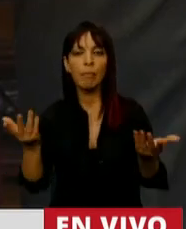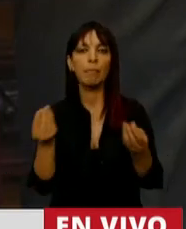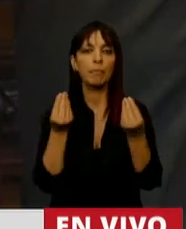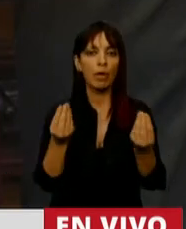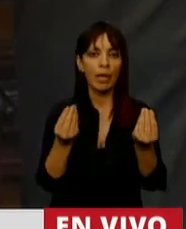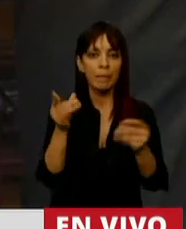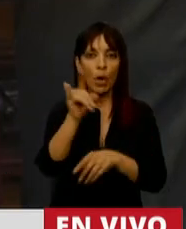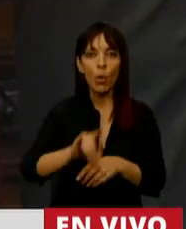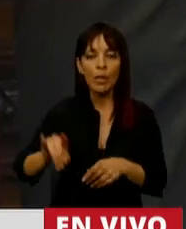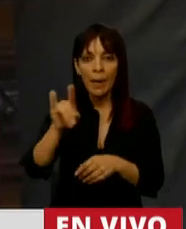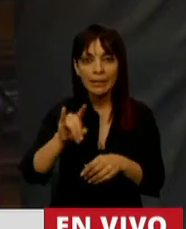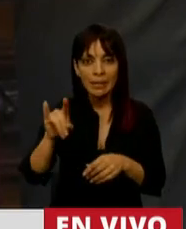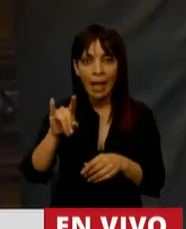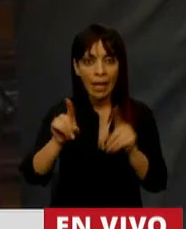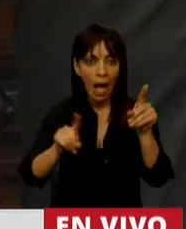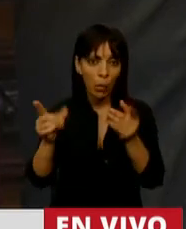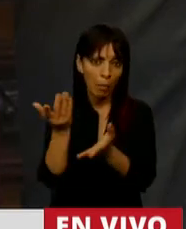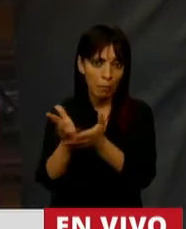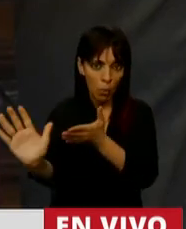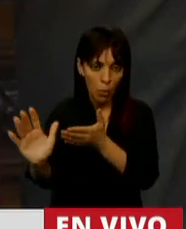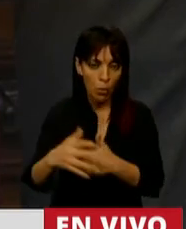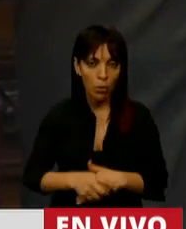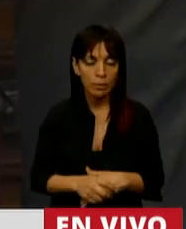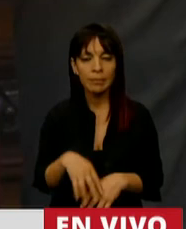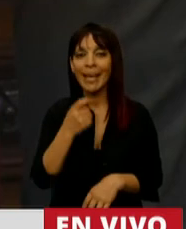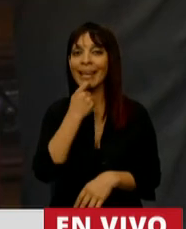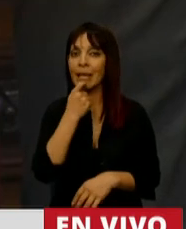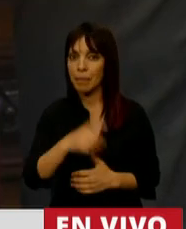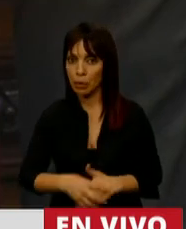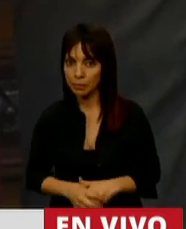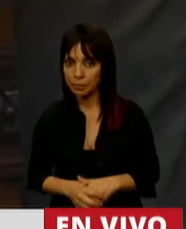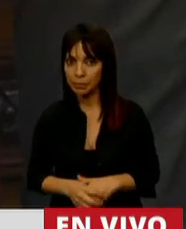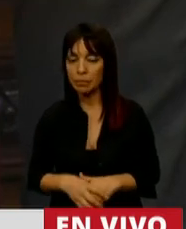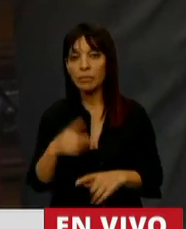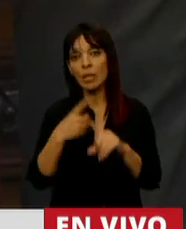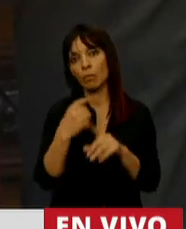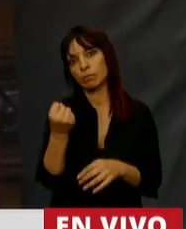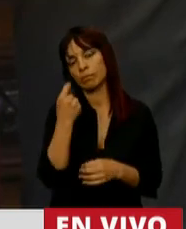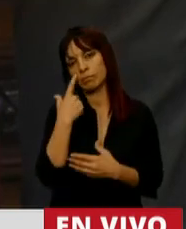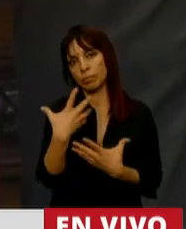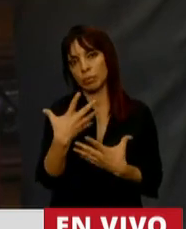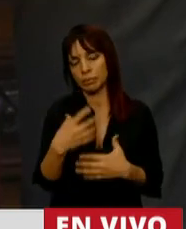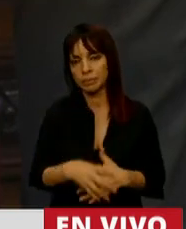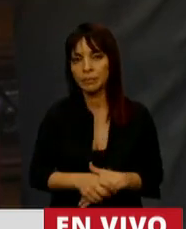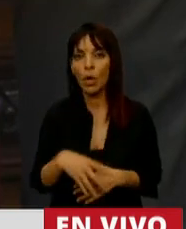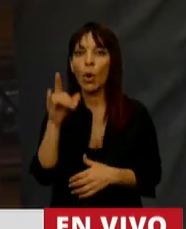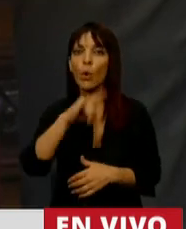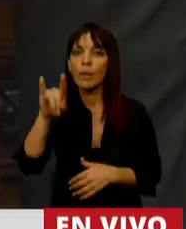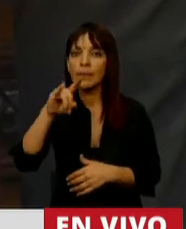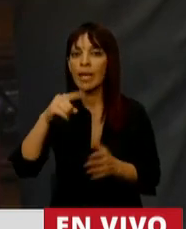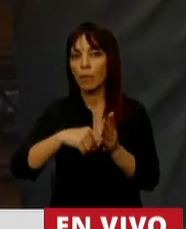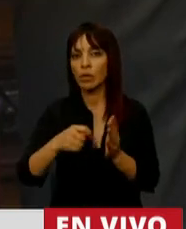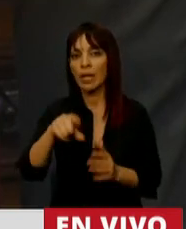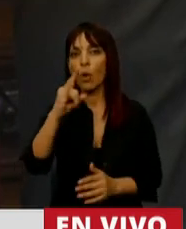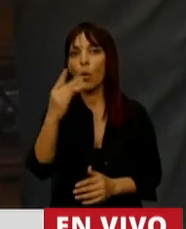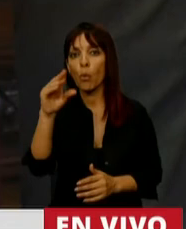de universidades que estuvieron excluidas. Nombro solamente algunas, por la importancia y por su magnitud. La Universidad de Buenos Aires,